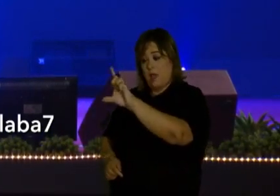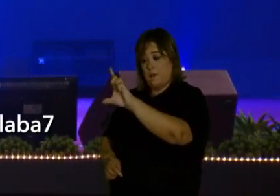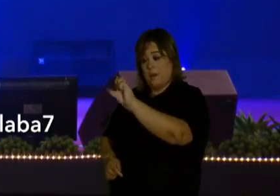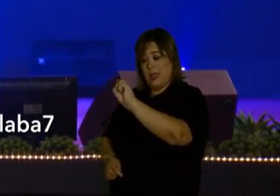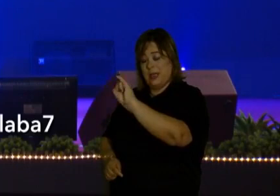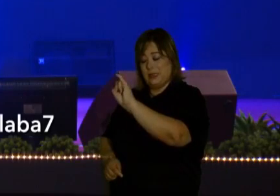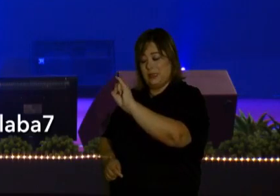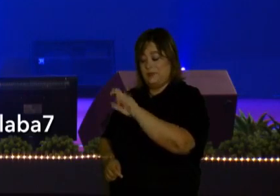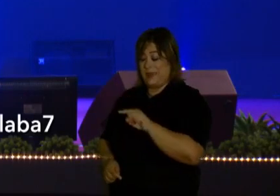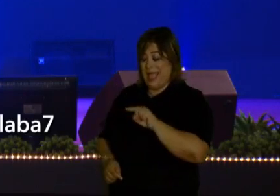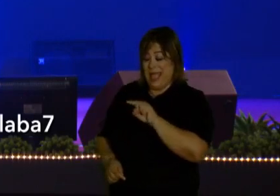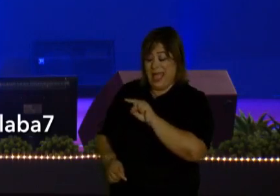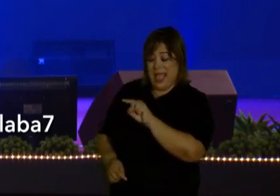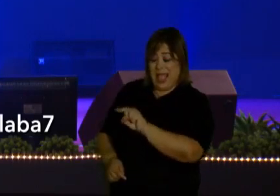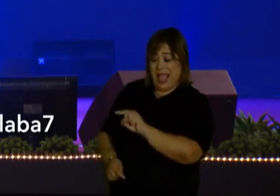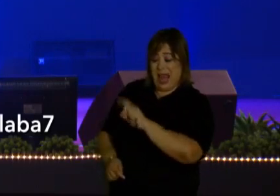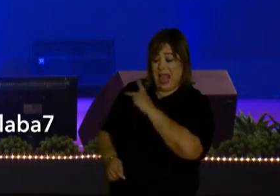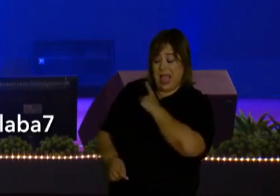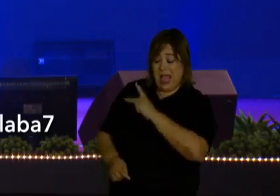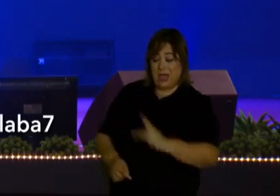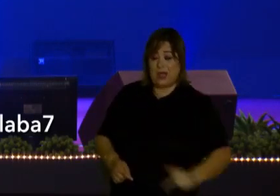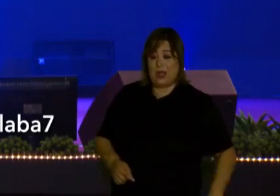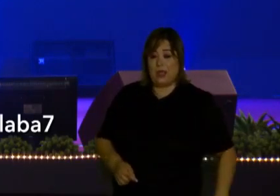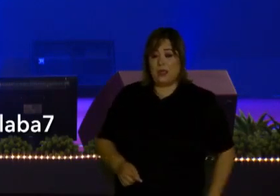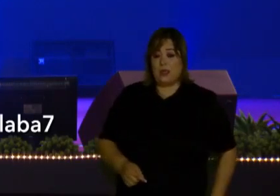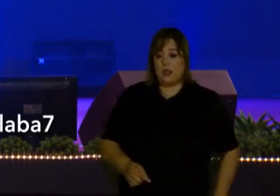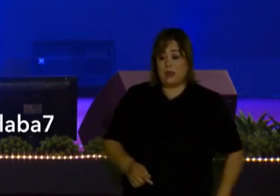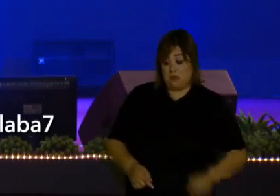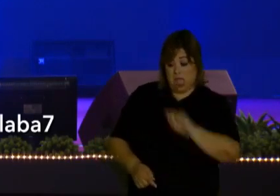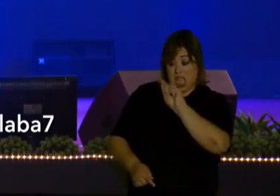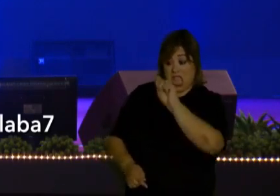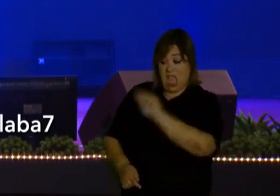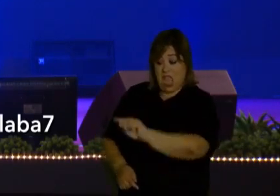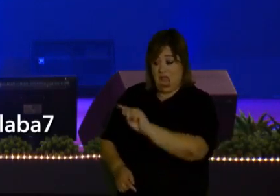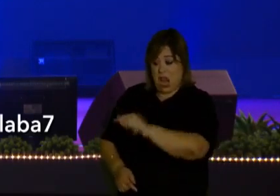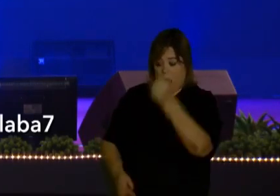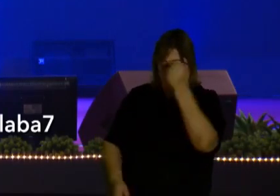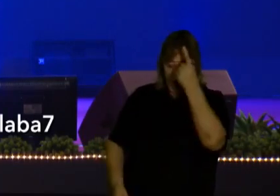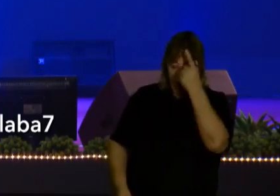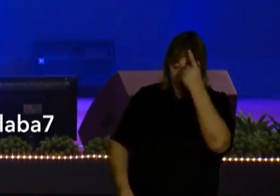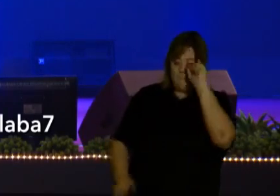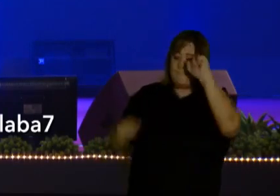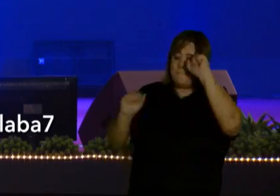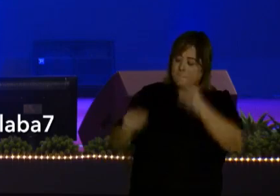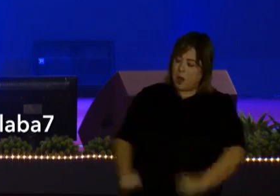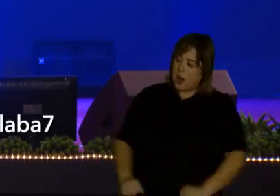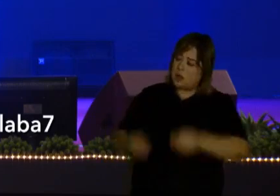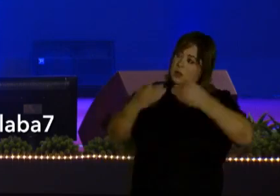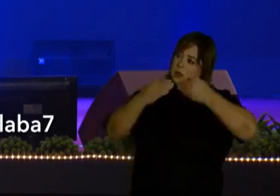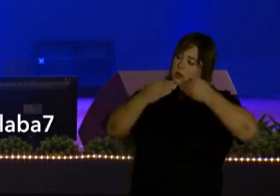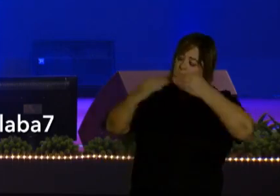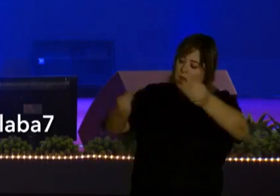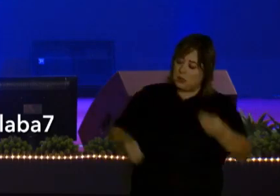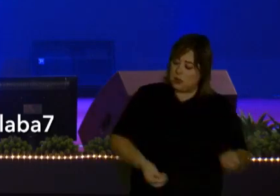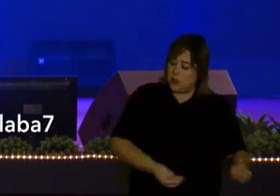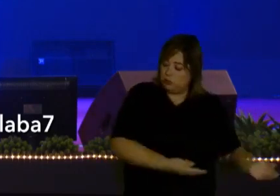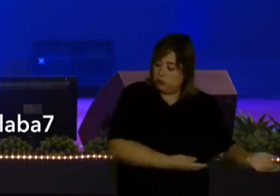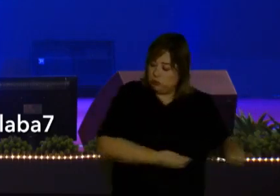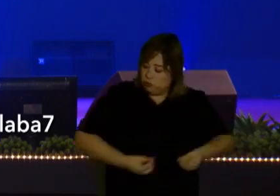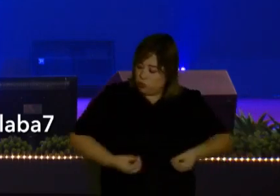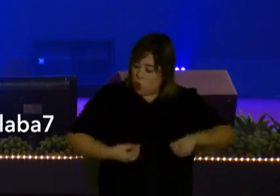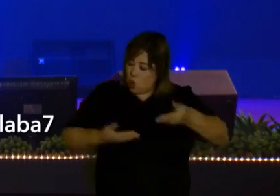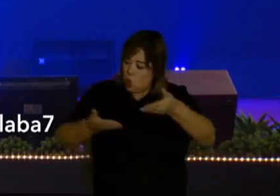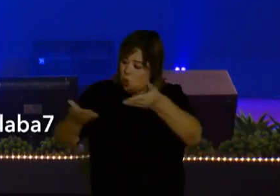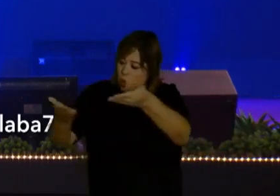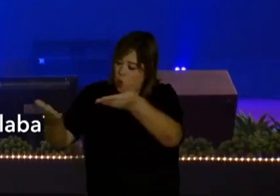era tipología de Cristo y entendió que tenía que diezmarle. Esto es un asunto de entendimiento, no es un